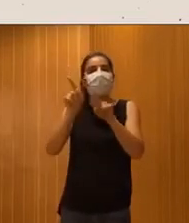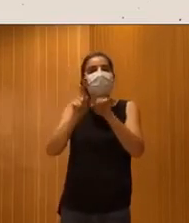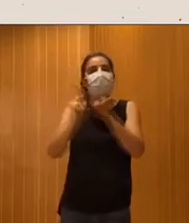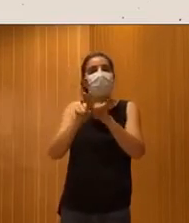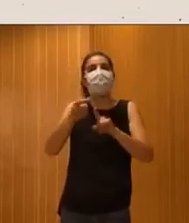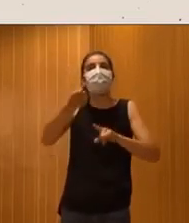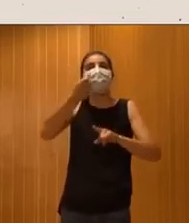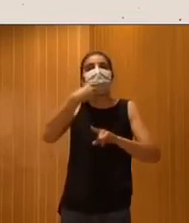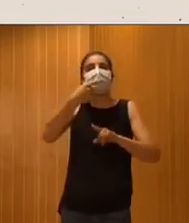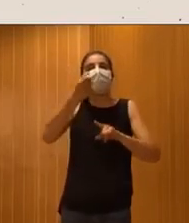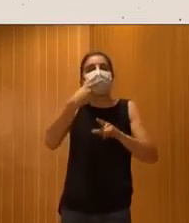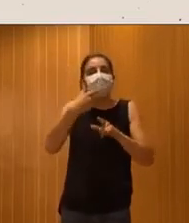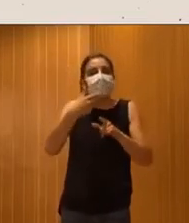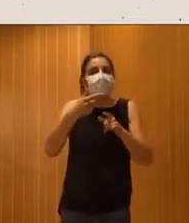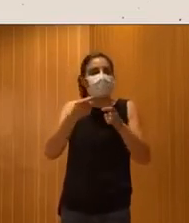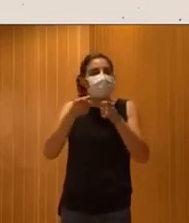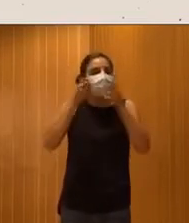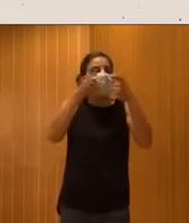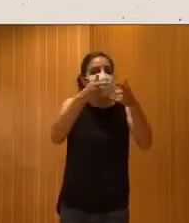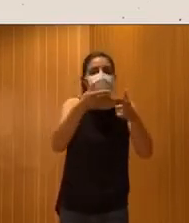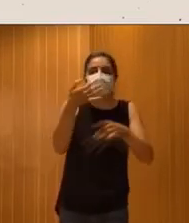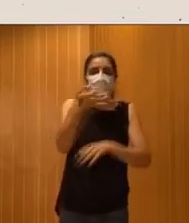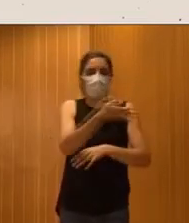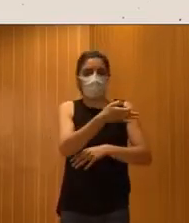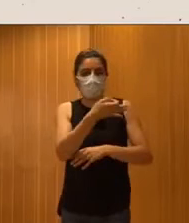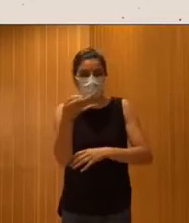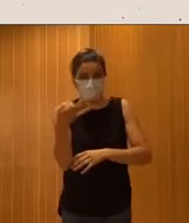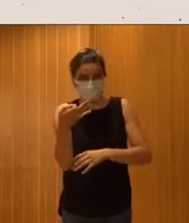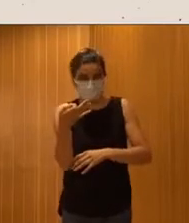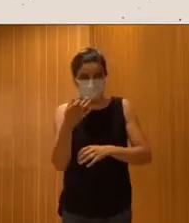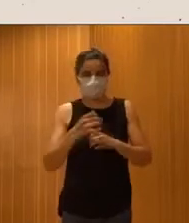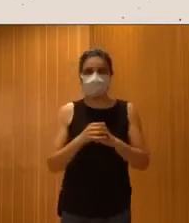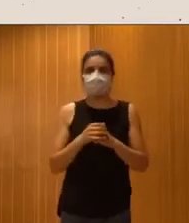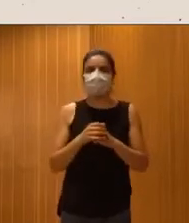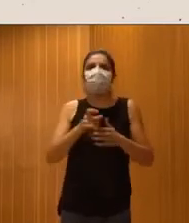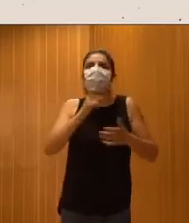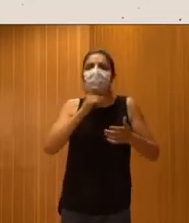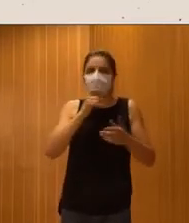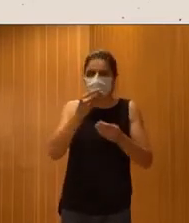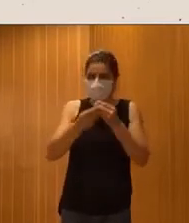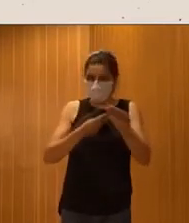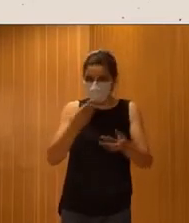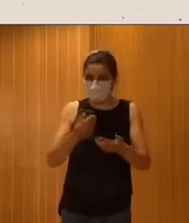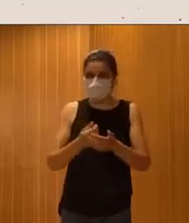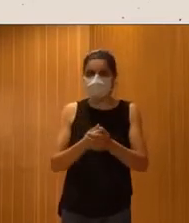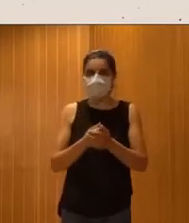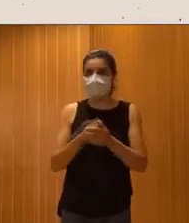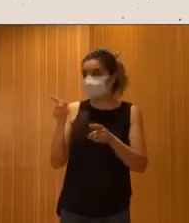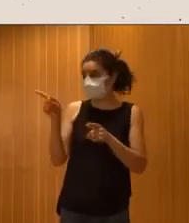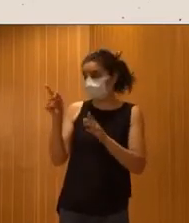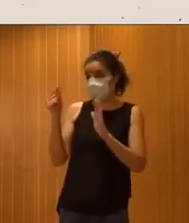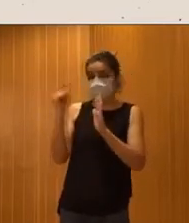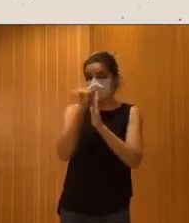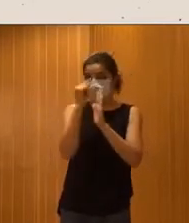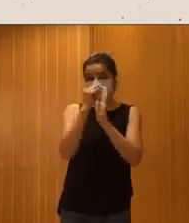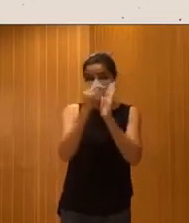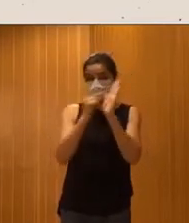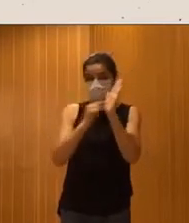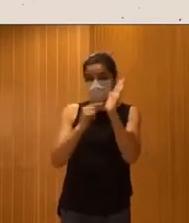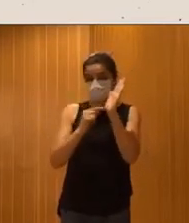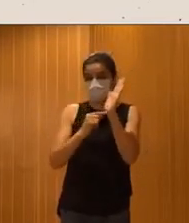una correcta prescripción de antipsicóticos en el estado de Alberta. pues los datos